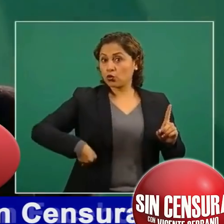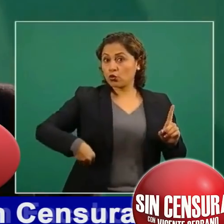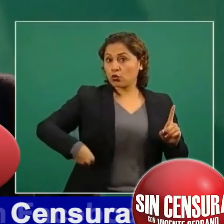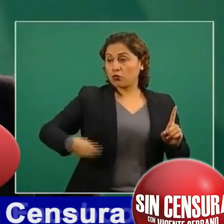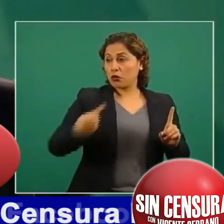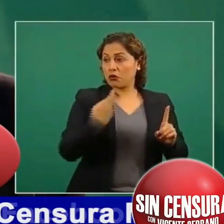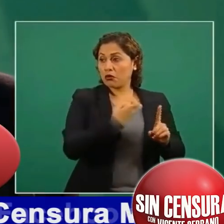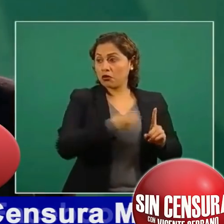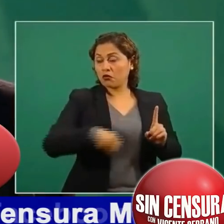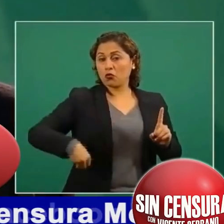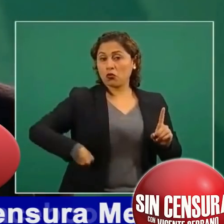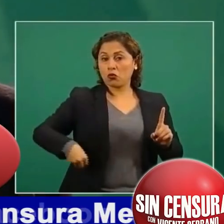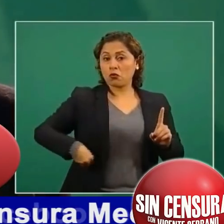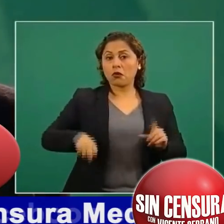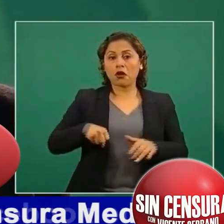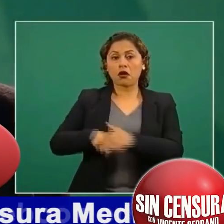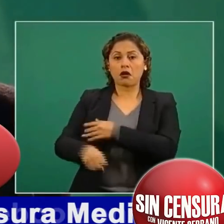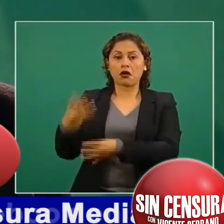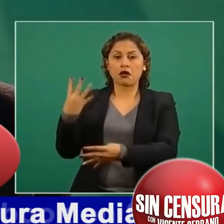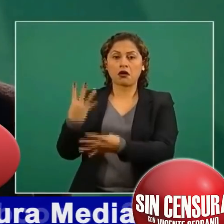o peores cosas.